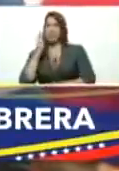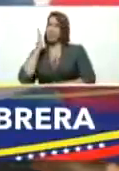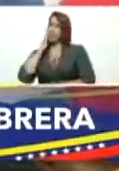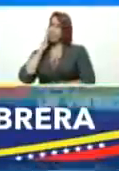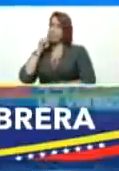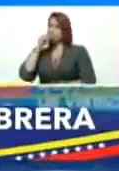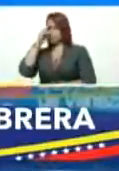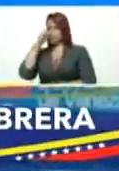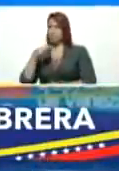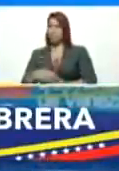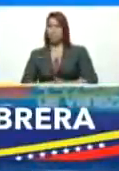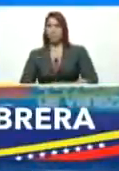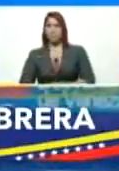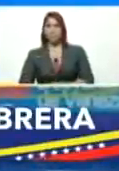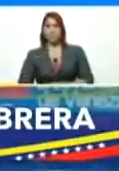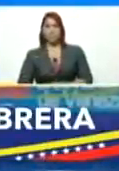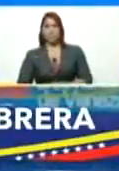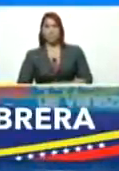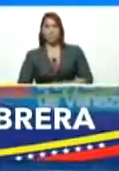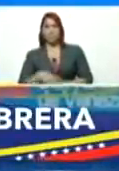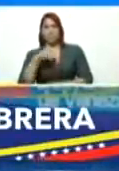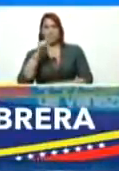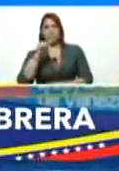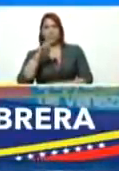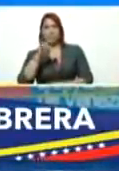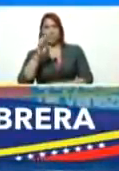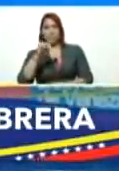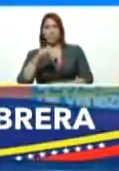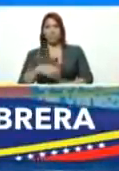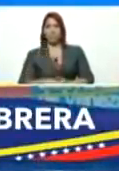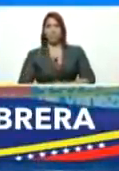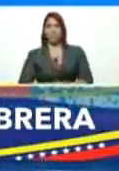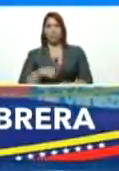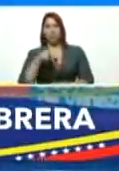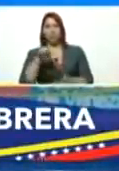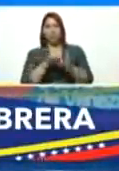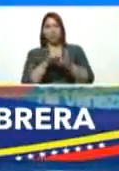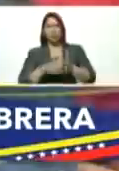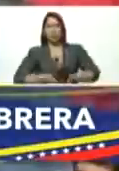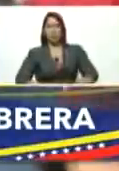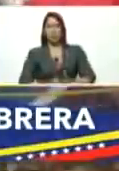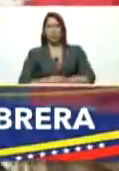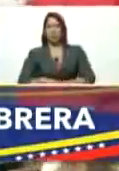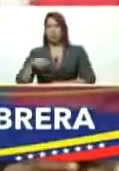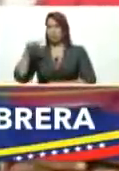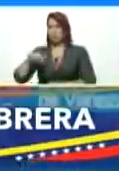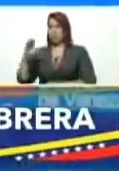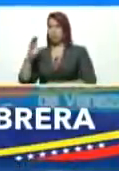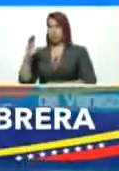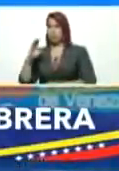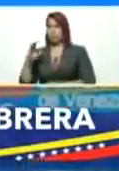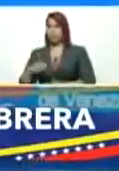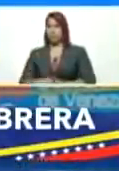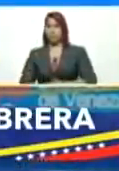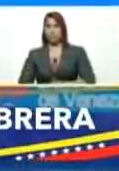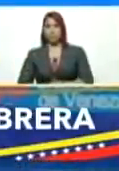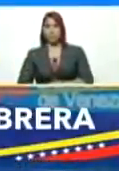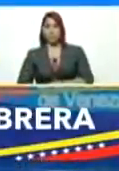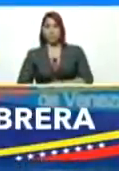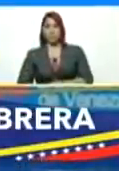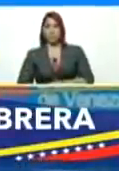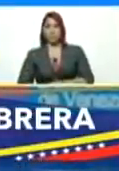padre karen vanesa gonzález sede el tour es de donde la ciudad donde aquí en karak en caracas